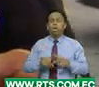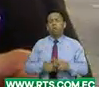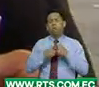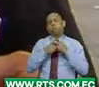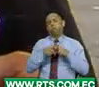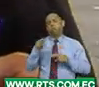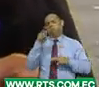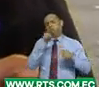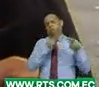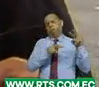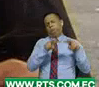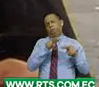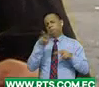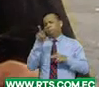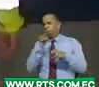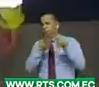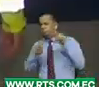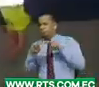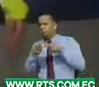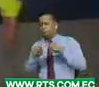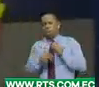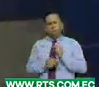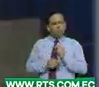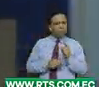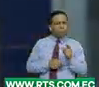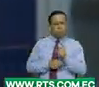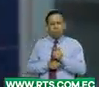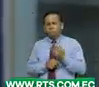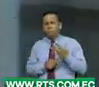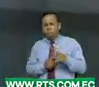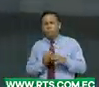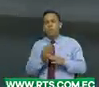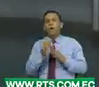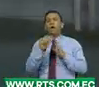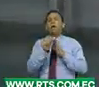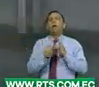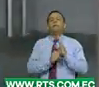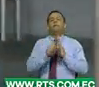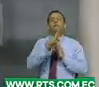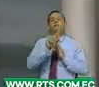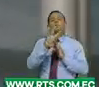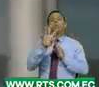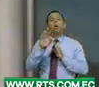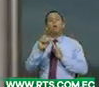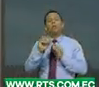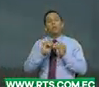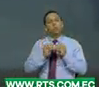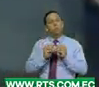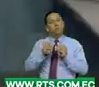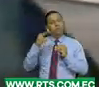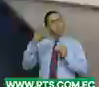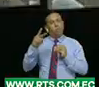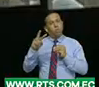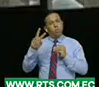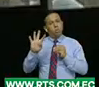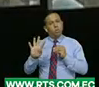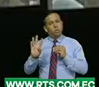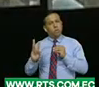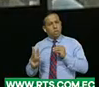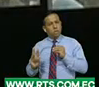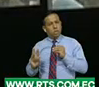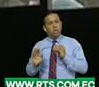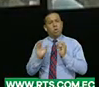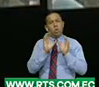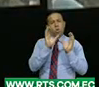los ya procesados por el delito establecido en el artículo 140 numerales 2 4 y 6 del código orgánico